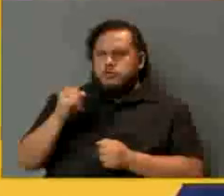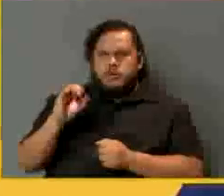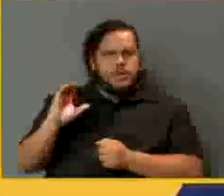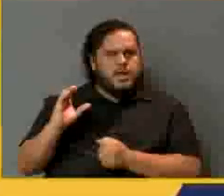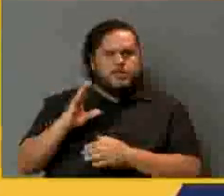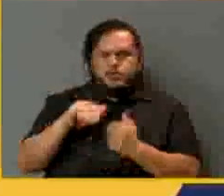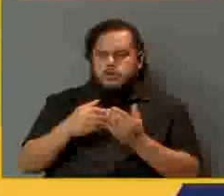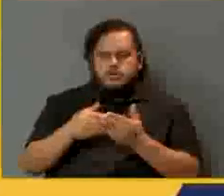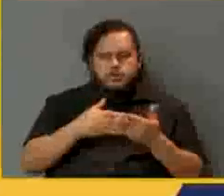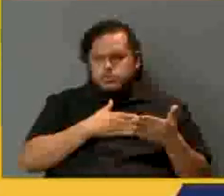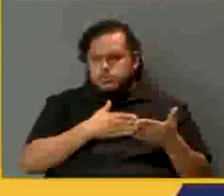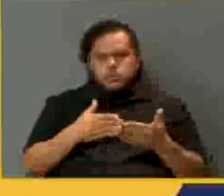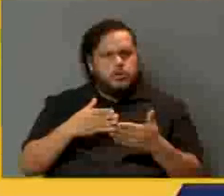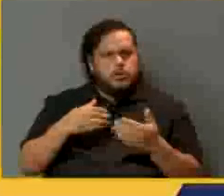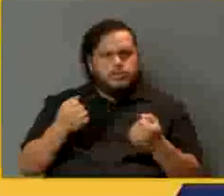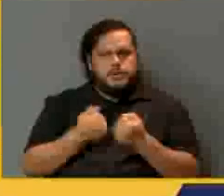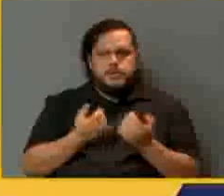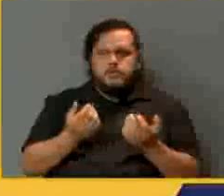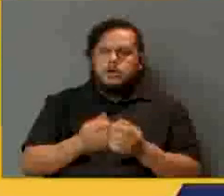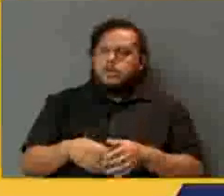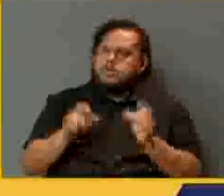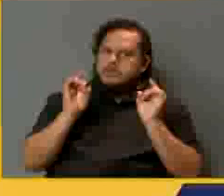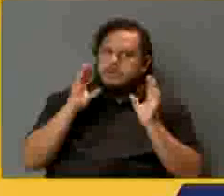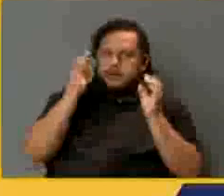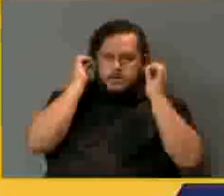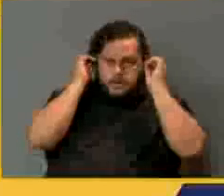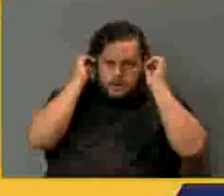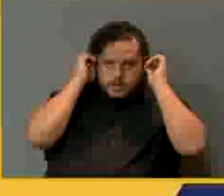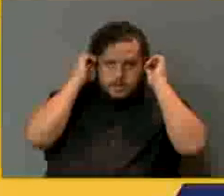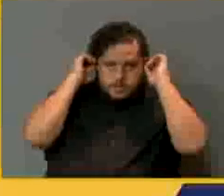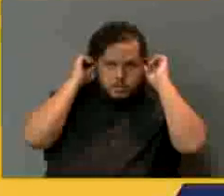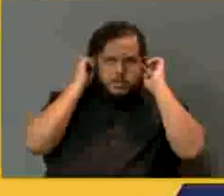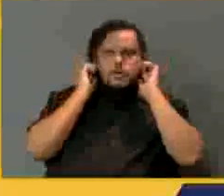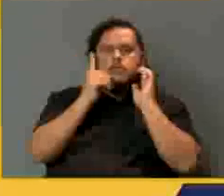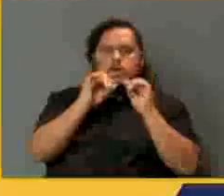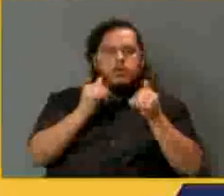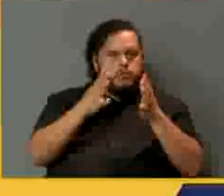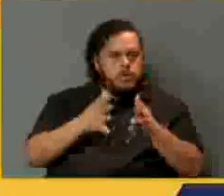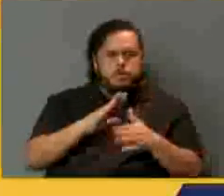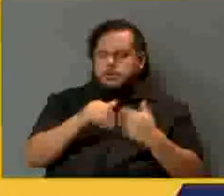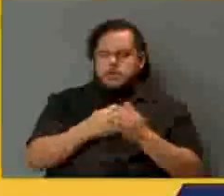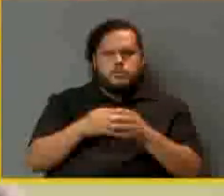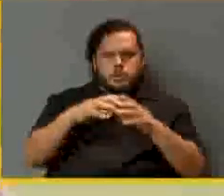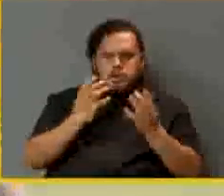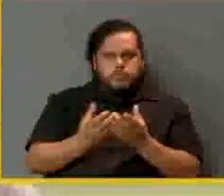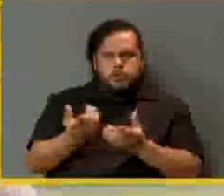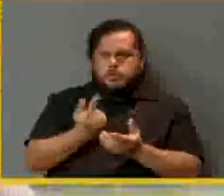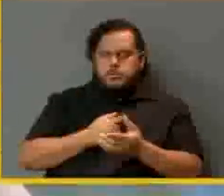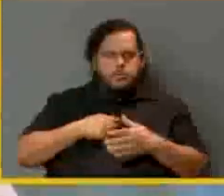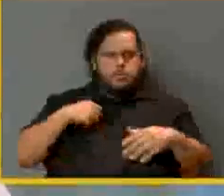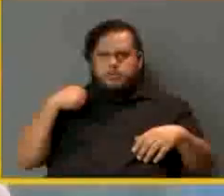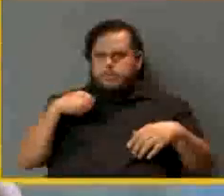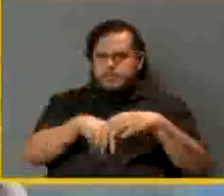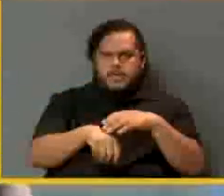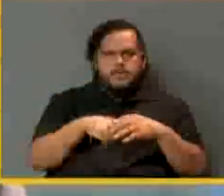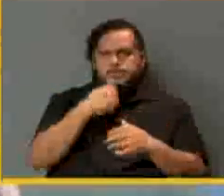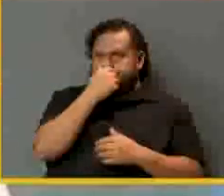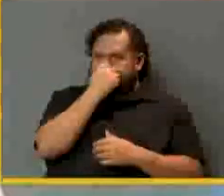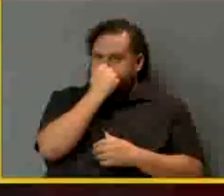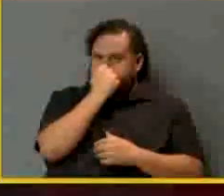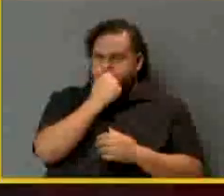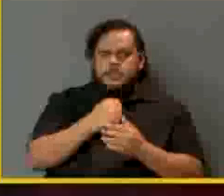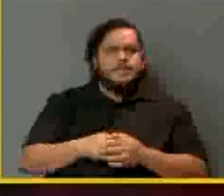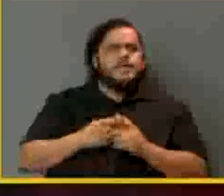partido, o sea, es descomunal, porque fue un jugador que cada pelota que recibió, patada. Campbell, que era un velocísimo